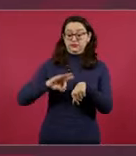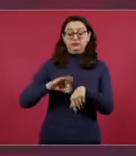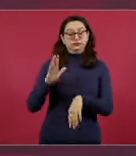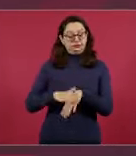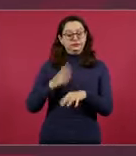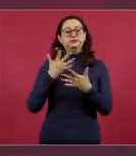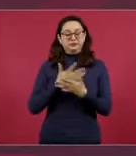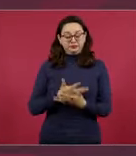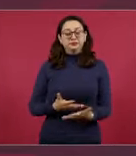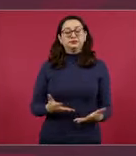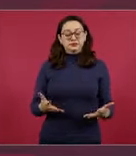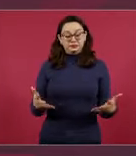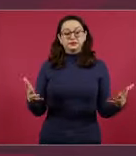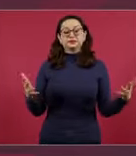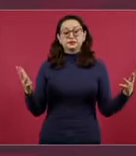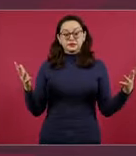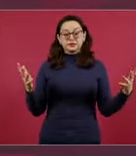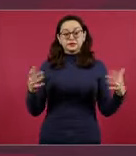además de